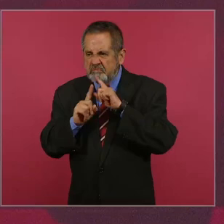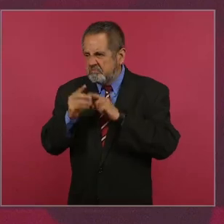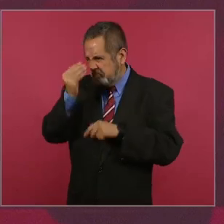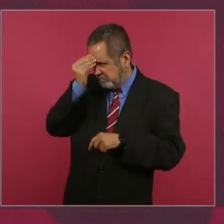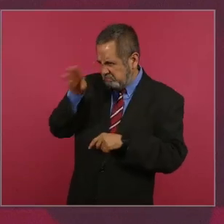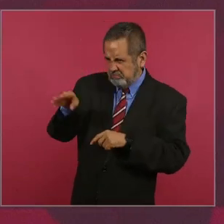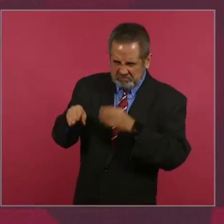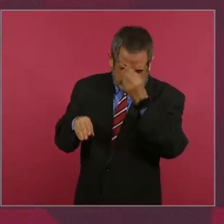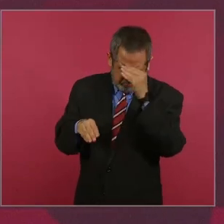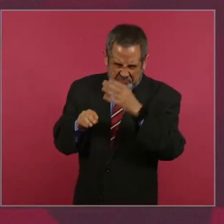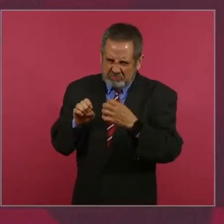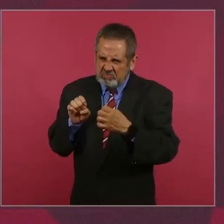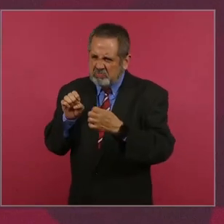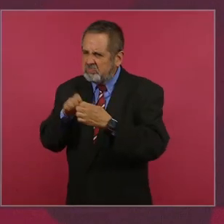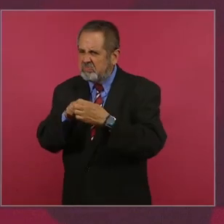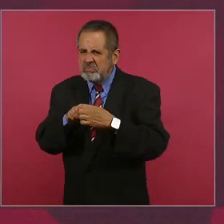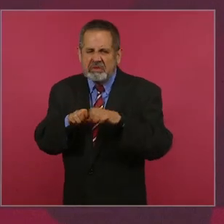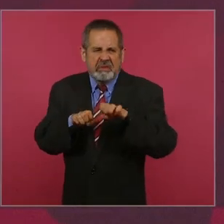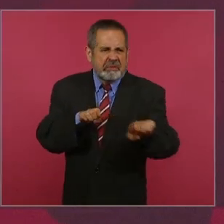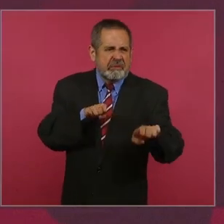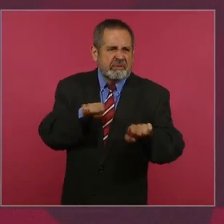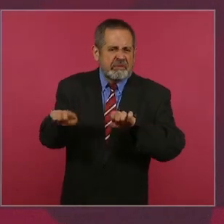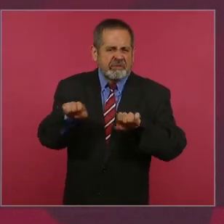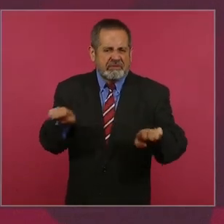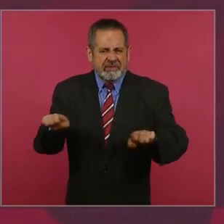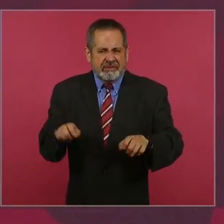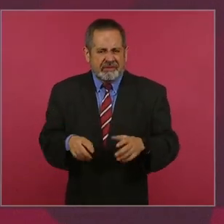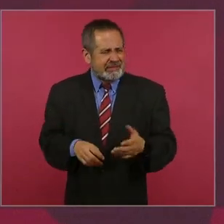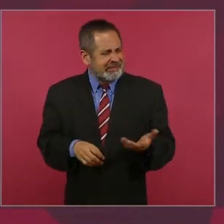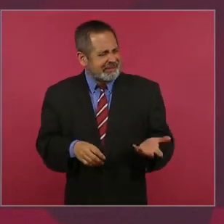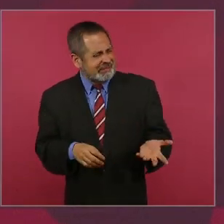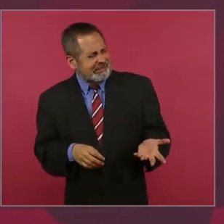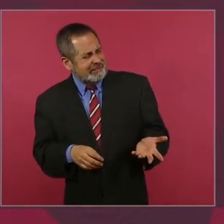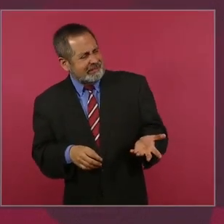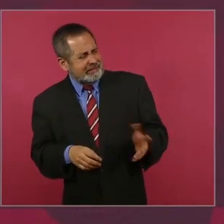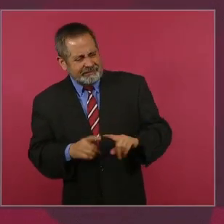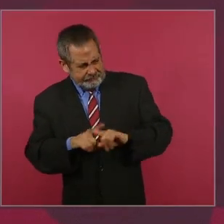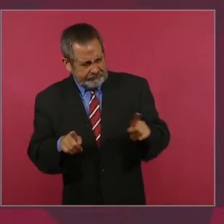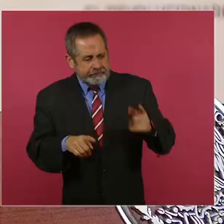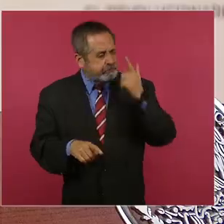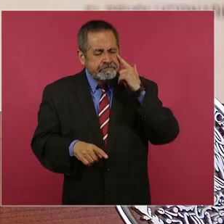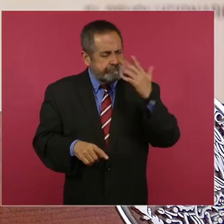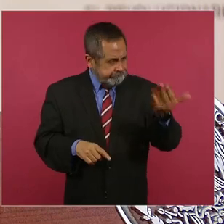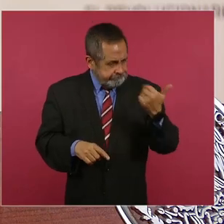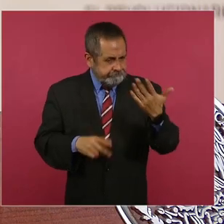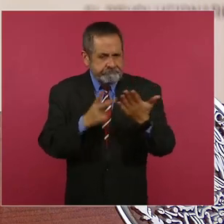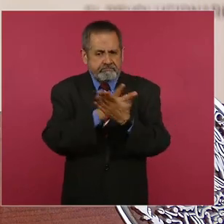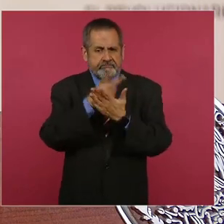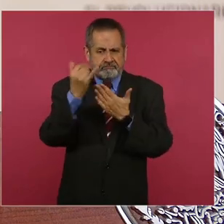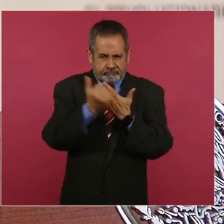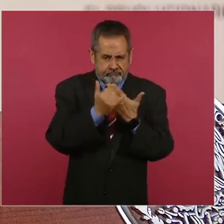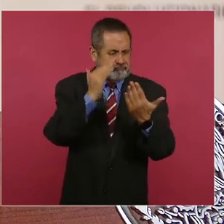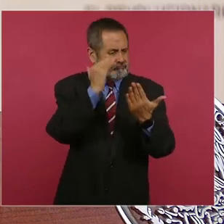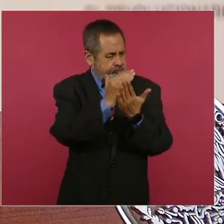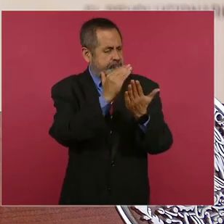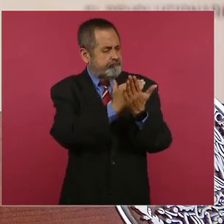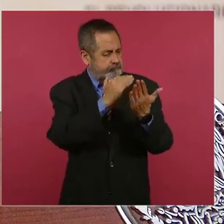qué no presentan un proyecto de nación